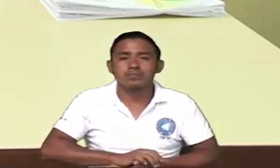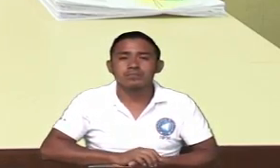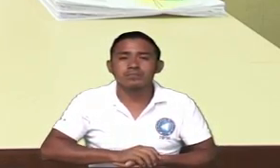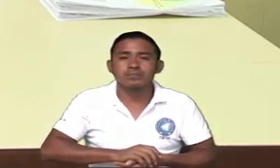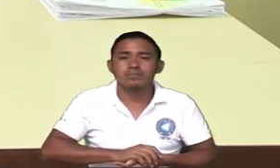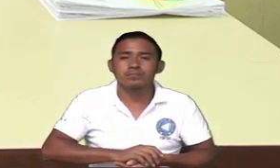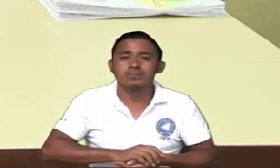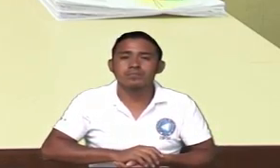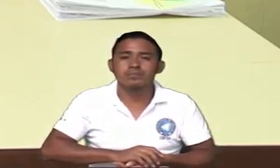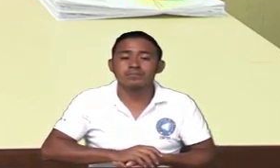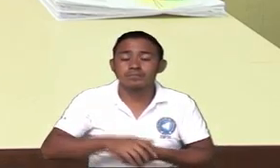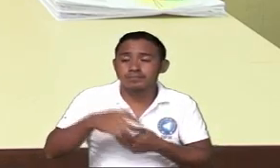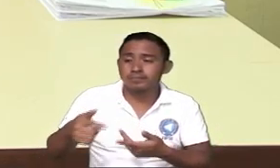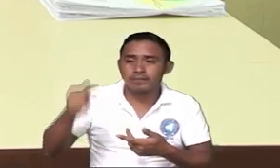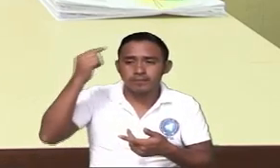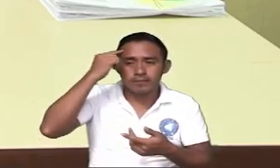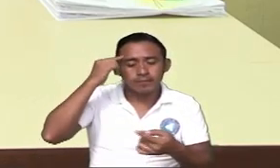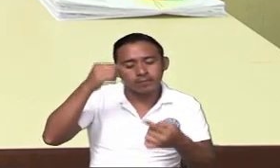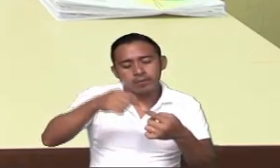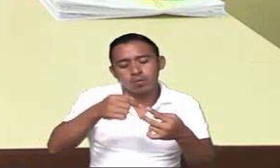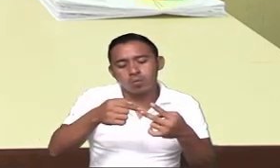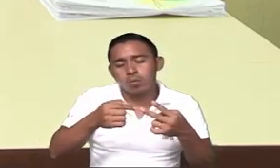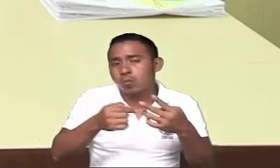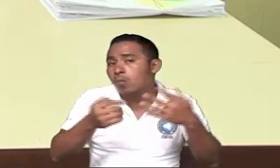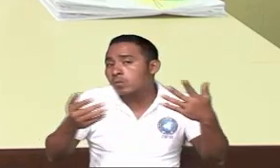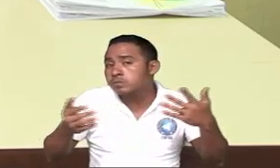ya tienes que pensar en otras causas,